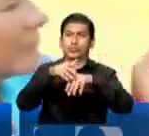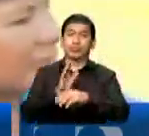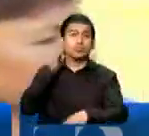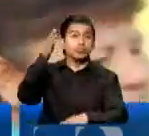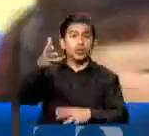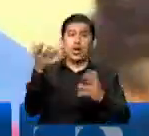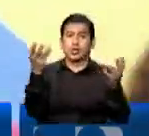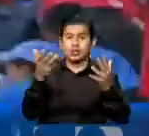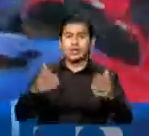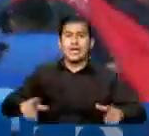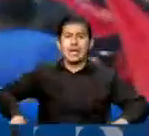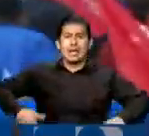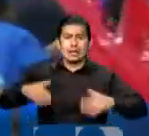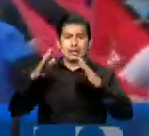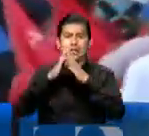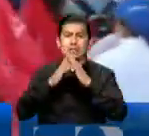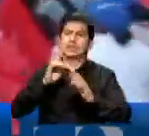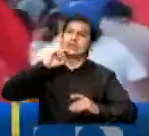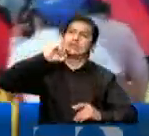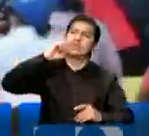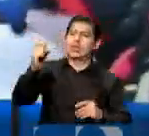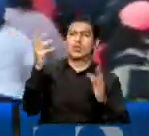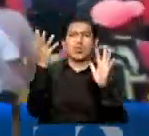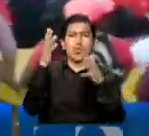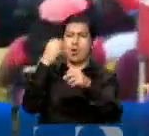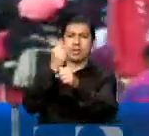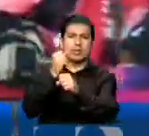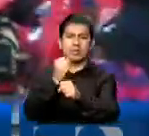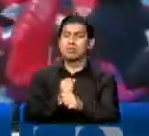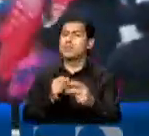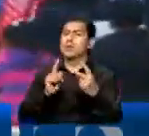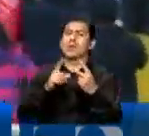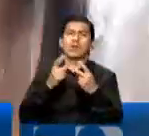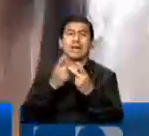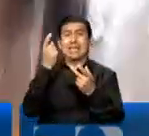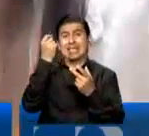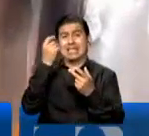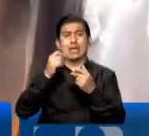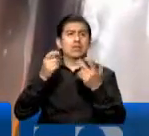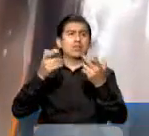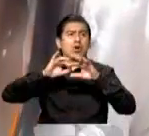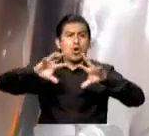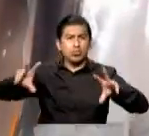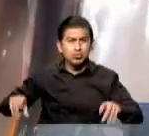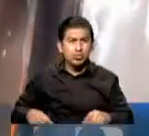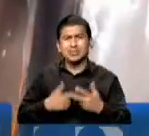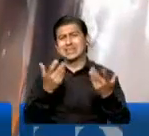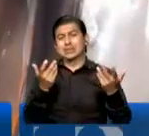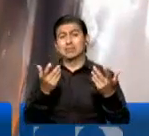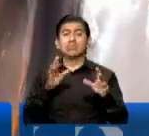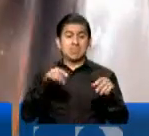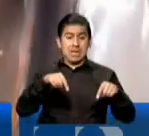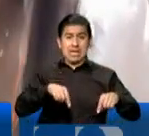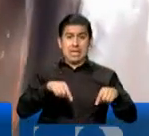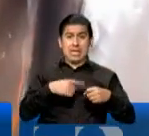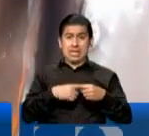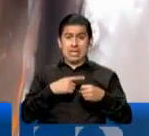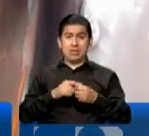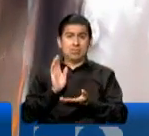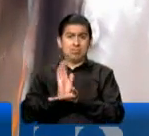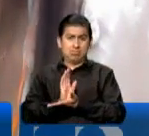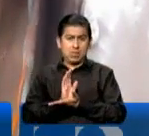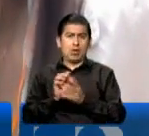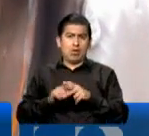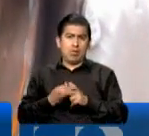vez lo harán para rechazar el desempleo, los recortes presupuestarios y la corrupción. Aquí en Quito, en la Caja del Seguro, en